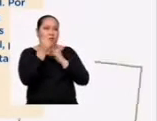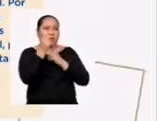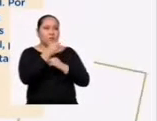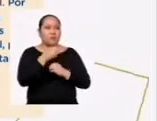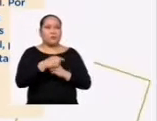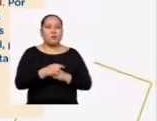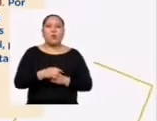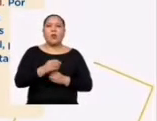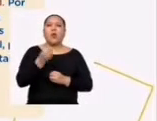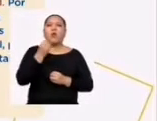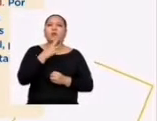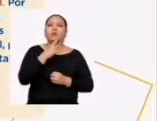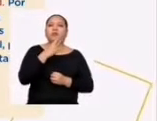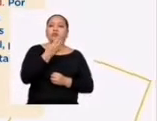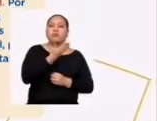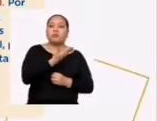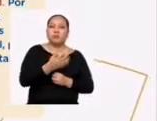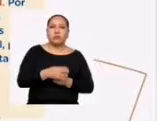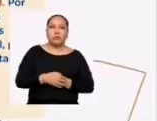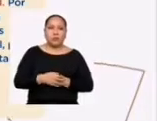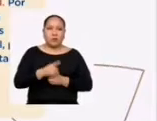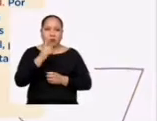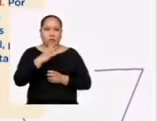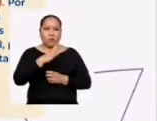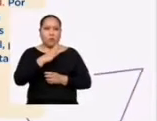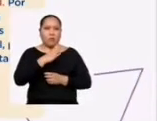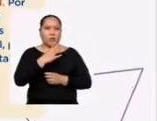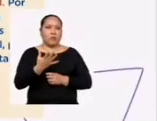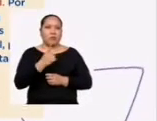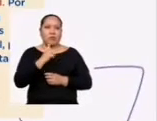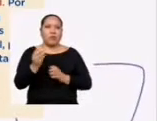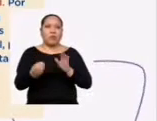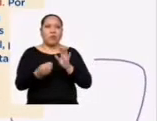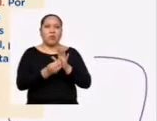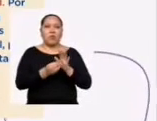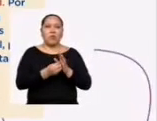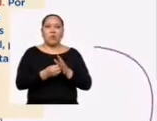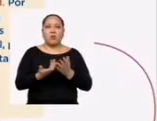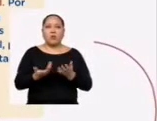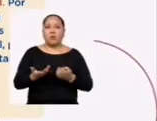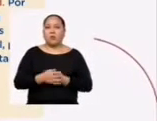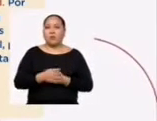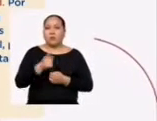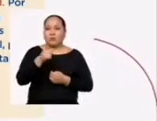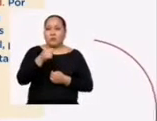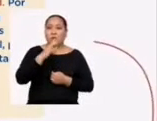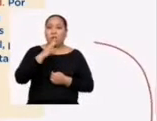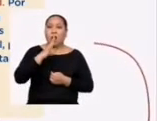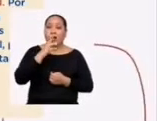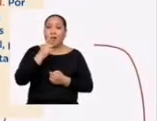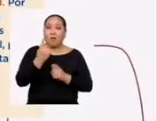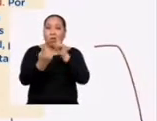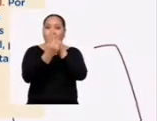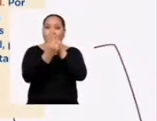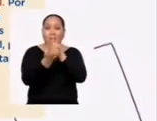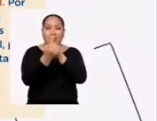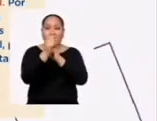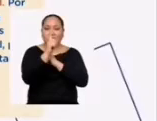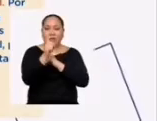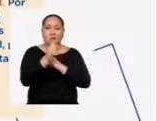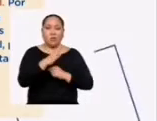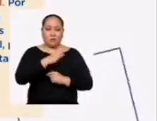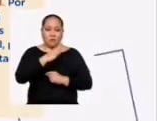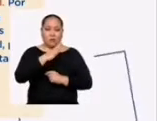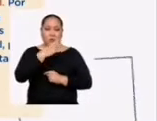de oralidad. Una forma de hacerlo más formal es no tutear al lector. Para que un texto expositivo tenga